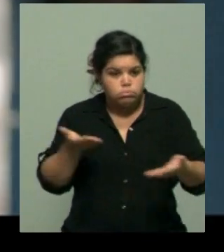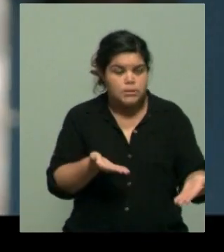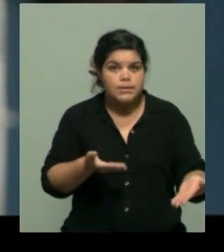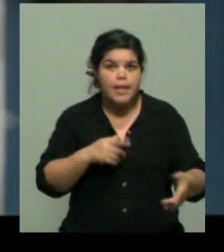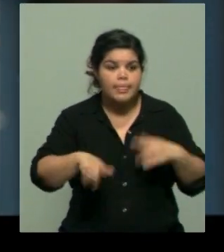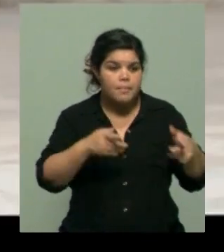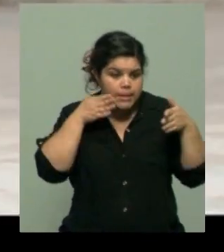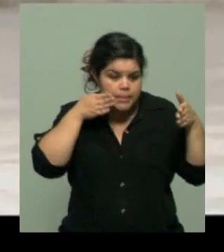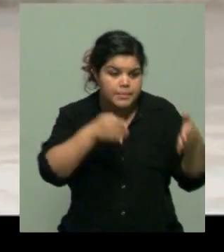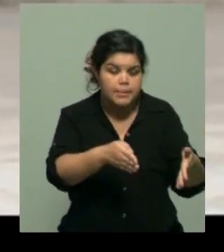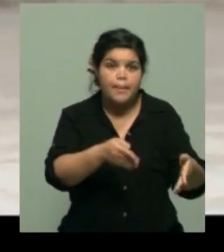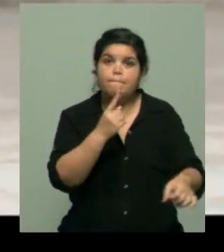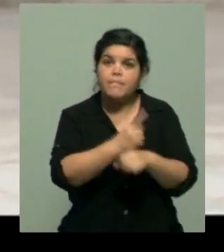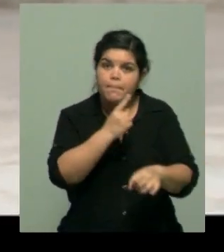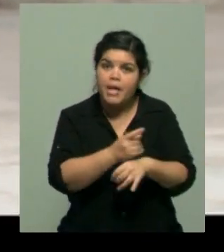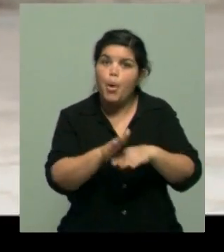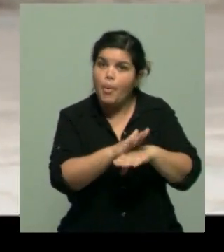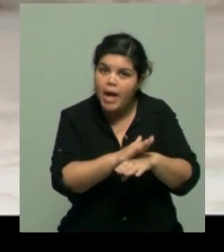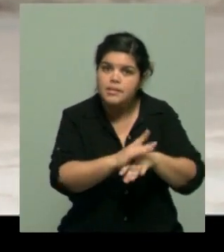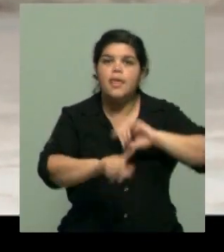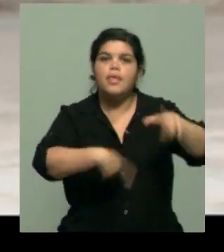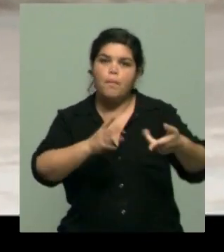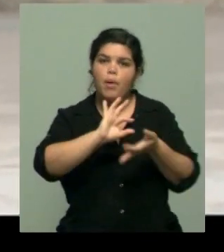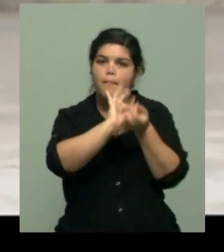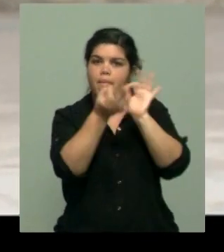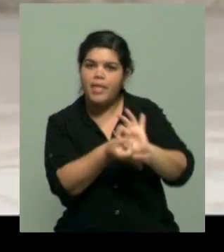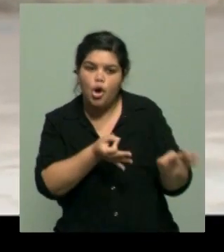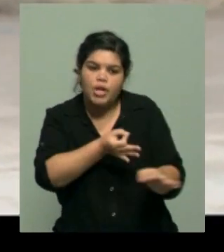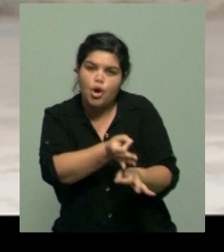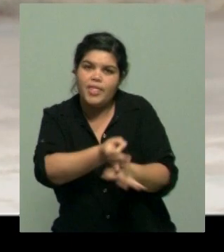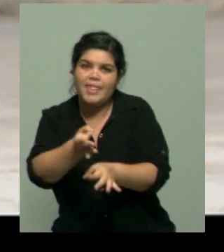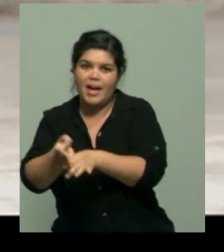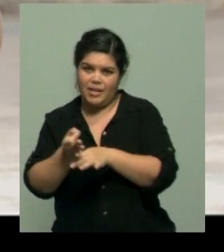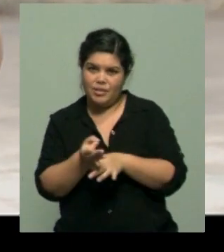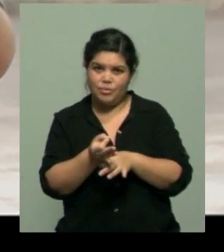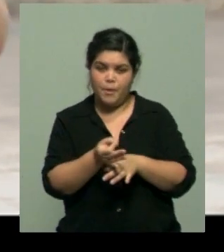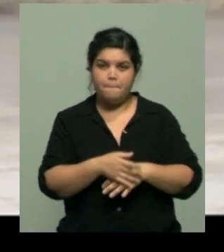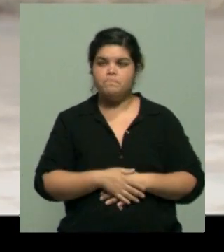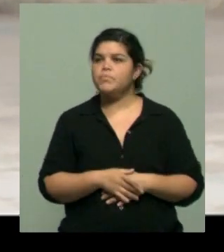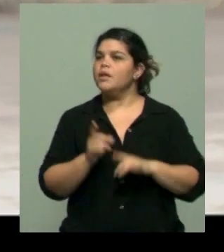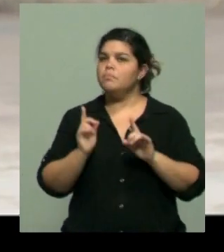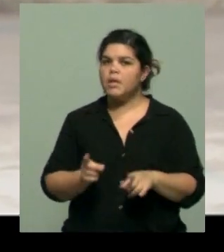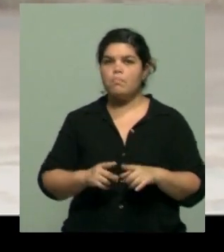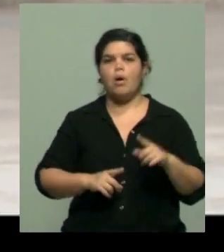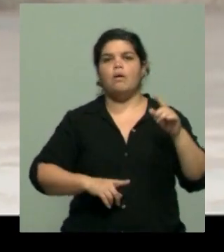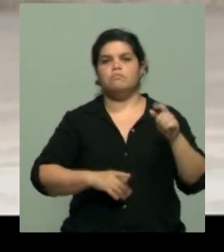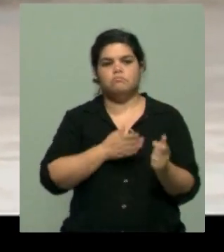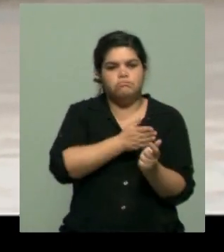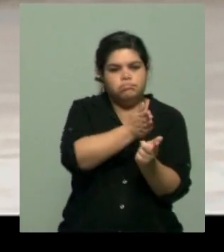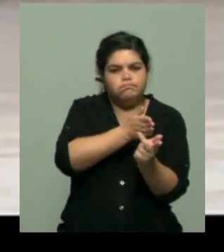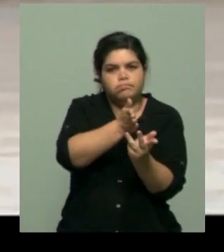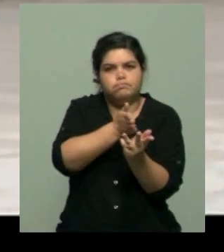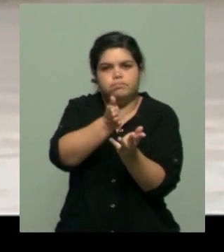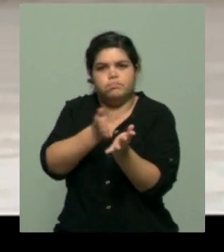esto que estas variables, estas situaciones que afectan un poco este proceso fluido de la educación, que